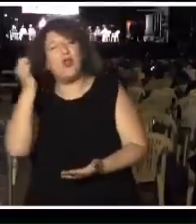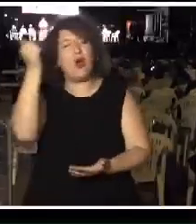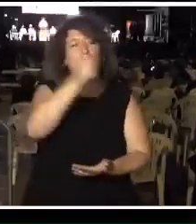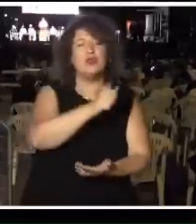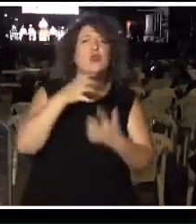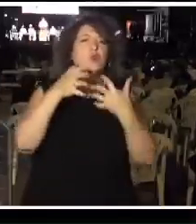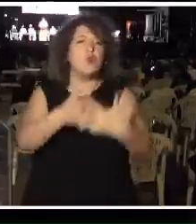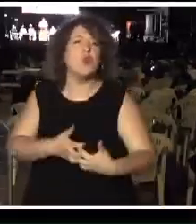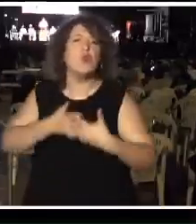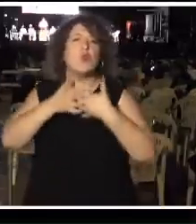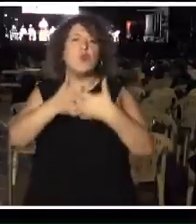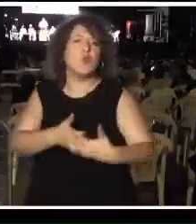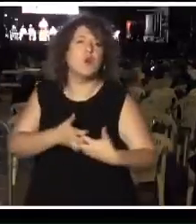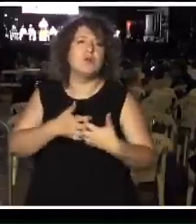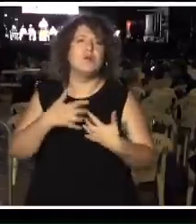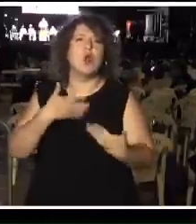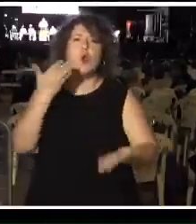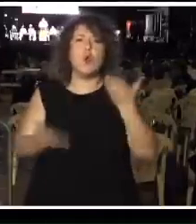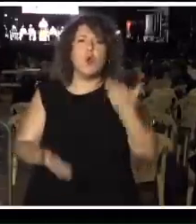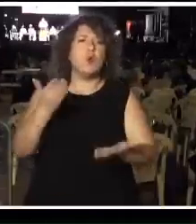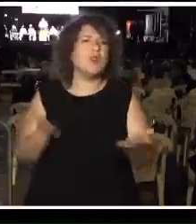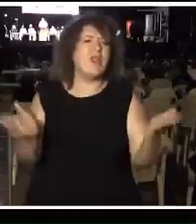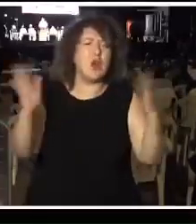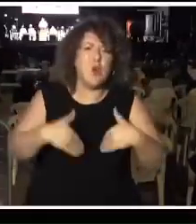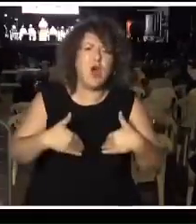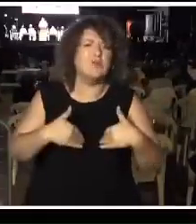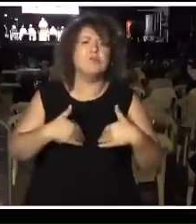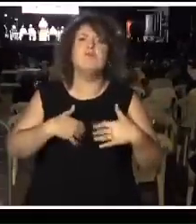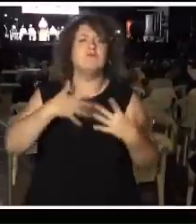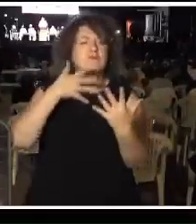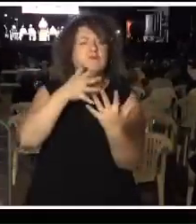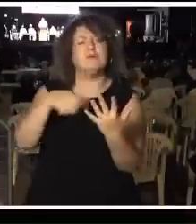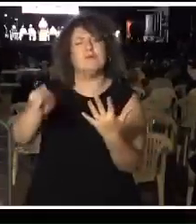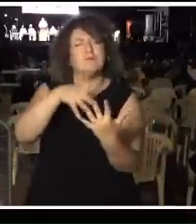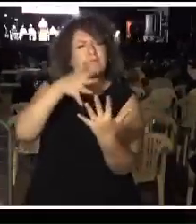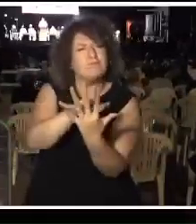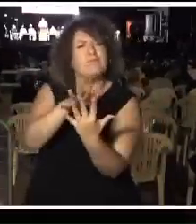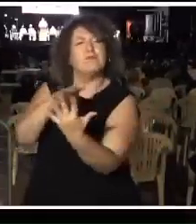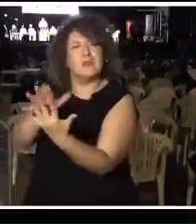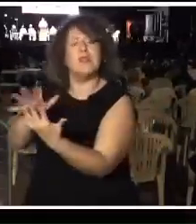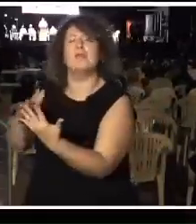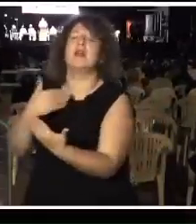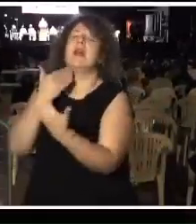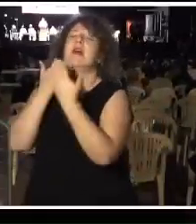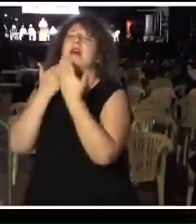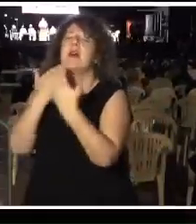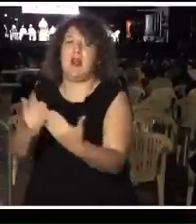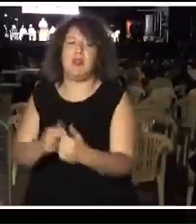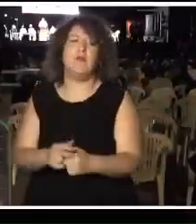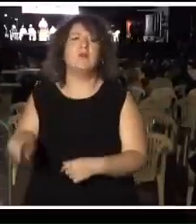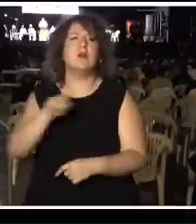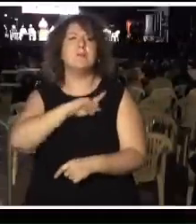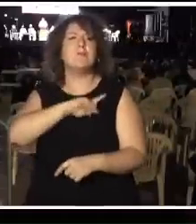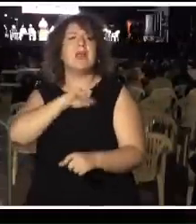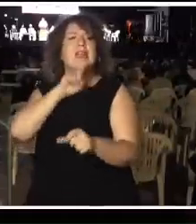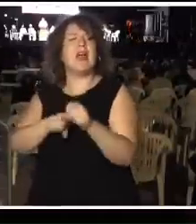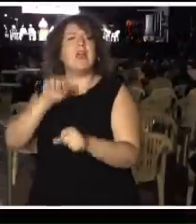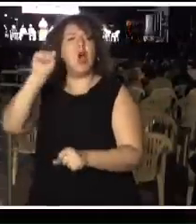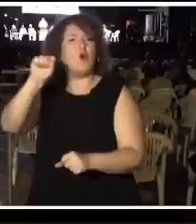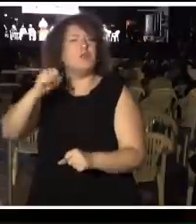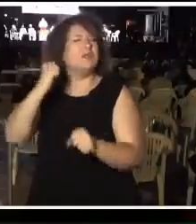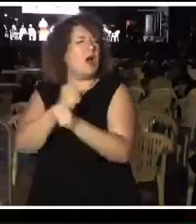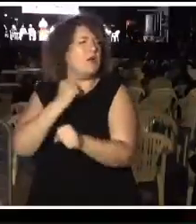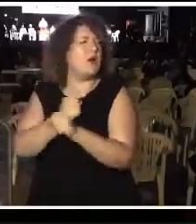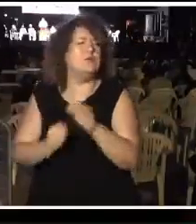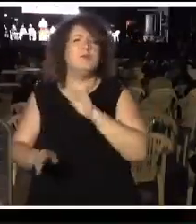que combaten cualquier injusticia. Gracias a la militancia comunista por su trabajo constante, de